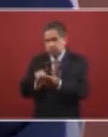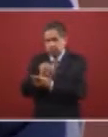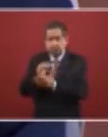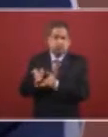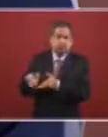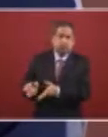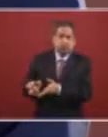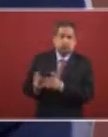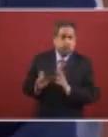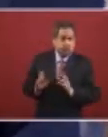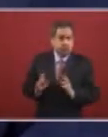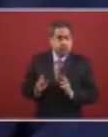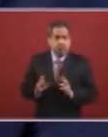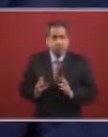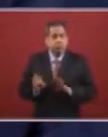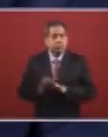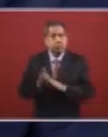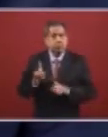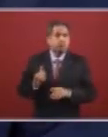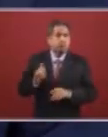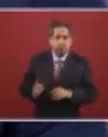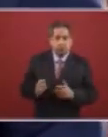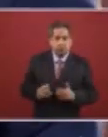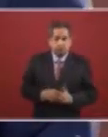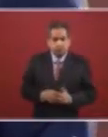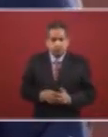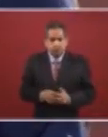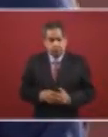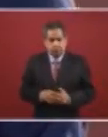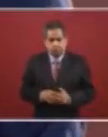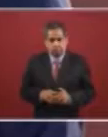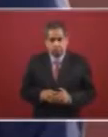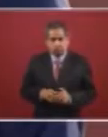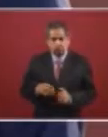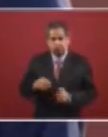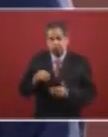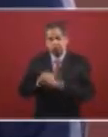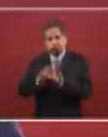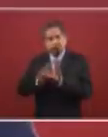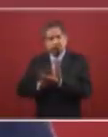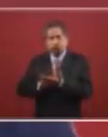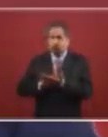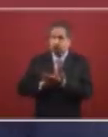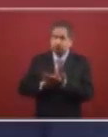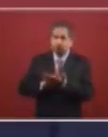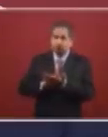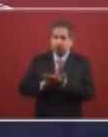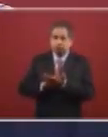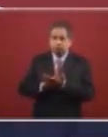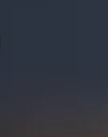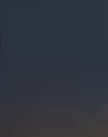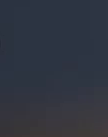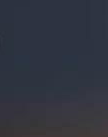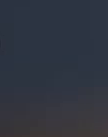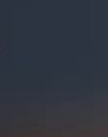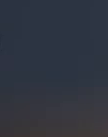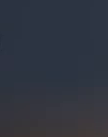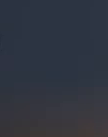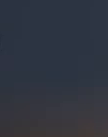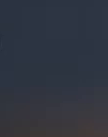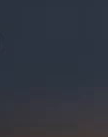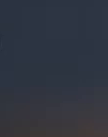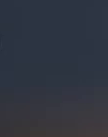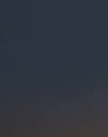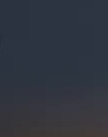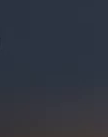para 2020 así como las estimaciones del gobierno federal sobre su capacidad para incrementar los ingresos tributarios son demasiado